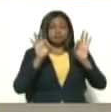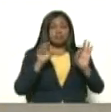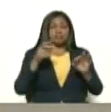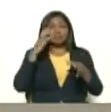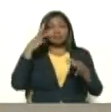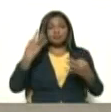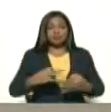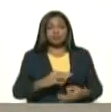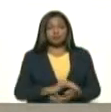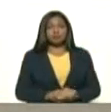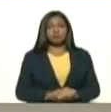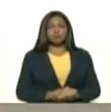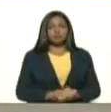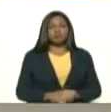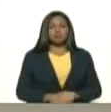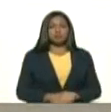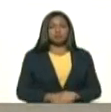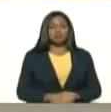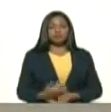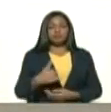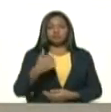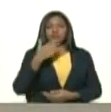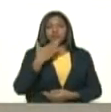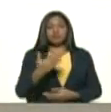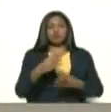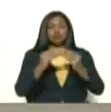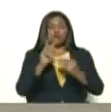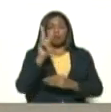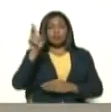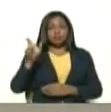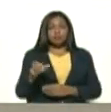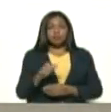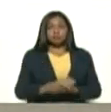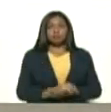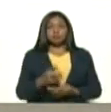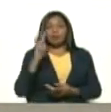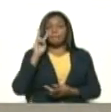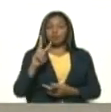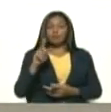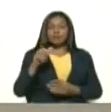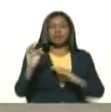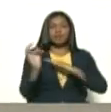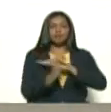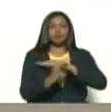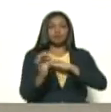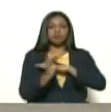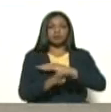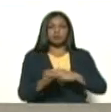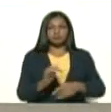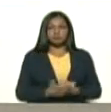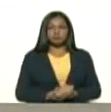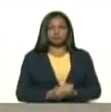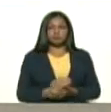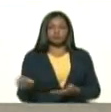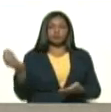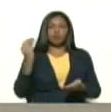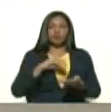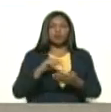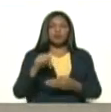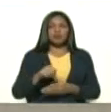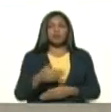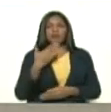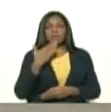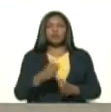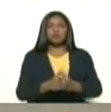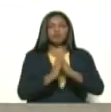seguridad. Y yo le pido a todos los venezolanos y venezolanas que me están viendo en la frontera y que han regresado, les